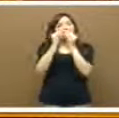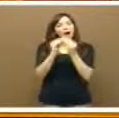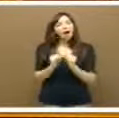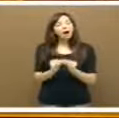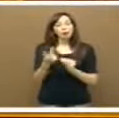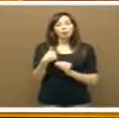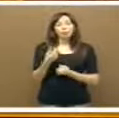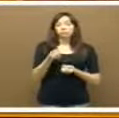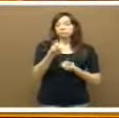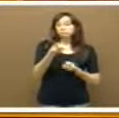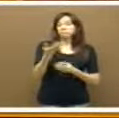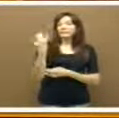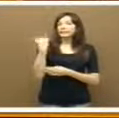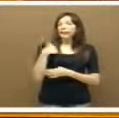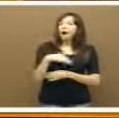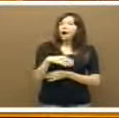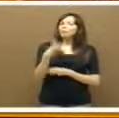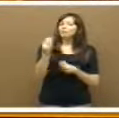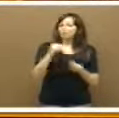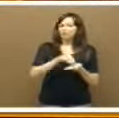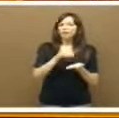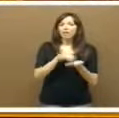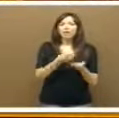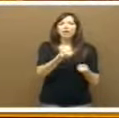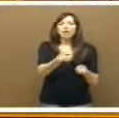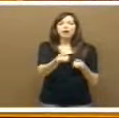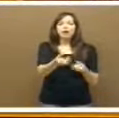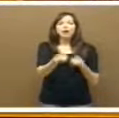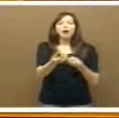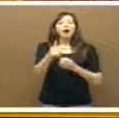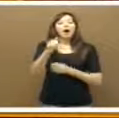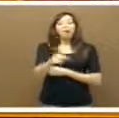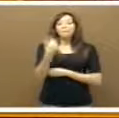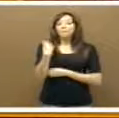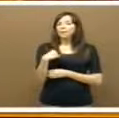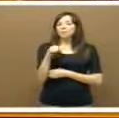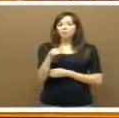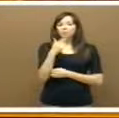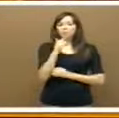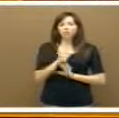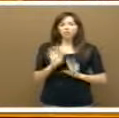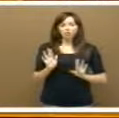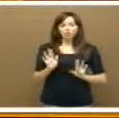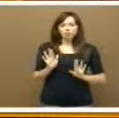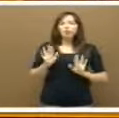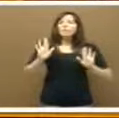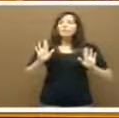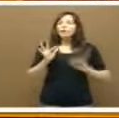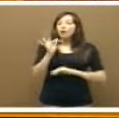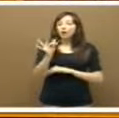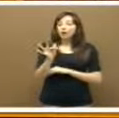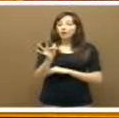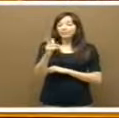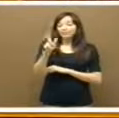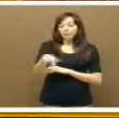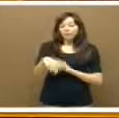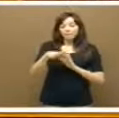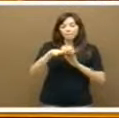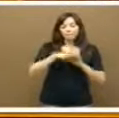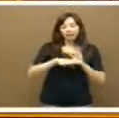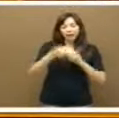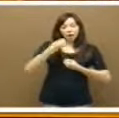comentado ya en múltiples ocasiones aquí, las que aquí se han dicho. Pero es que, además, figuran en el plan económico